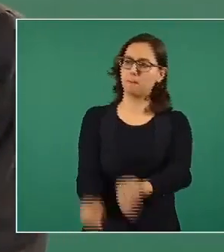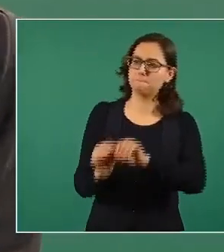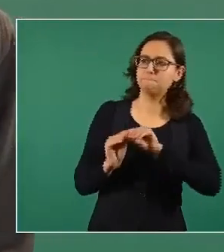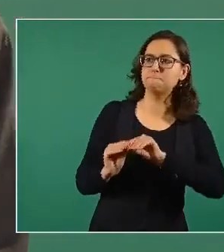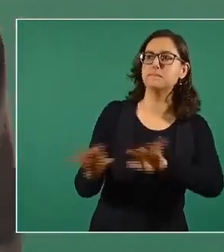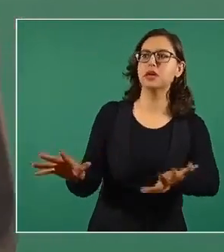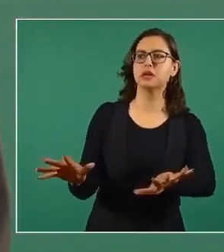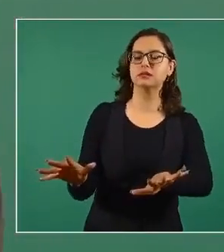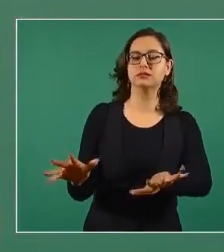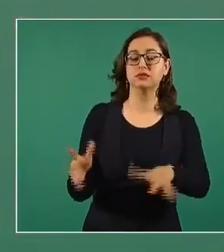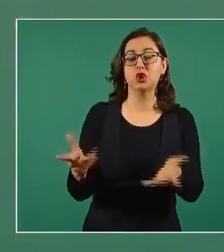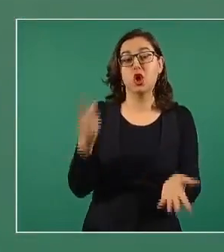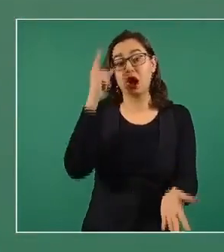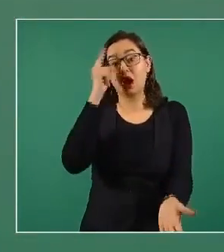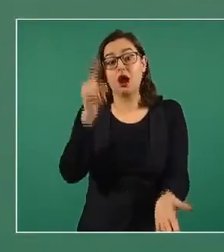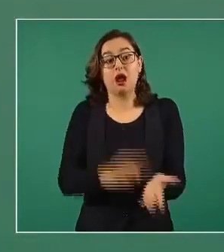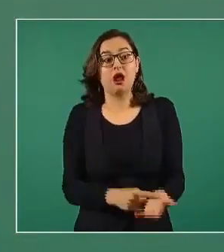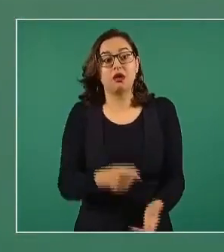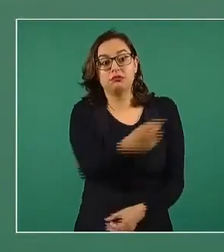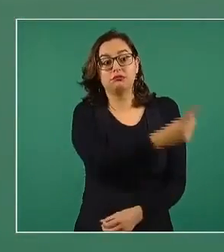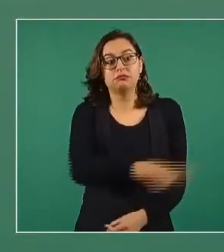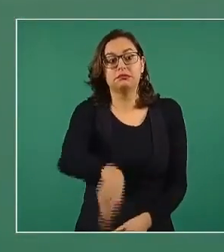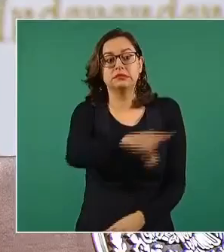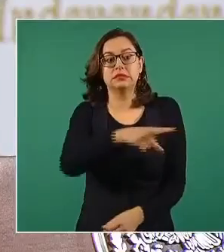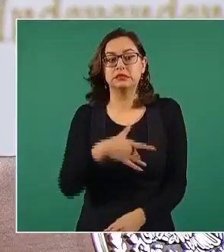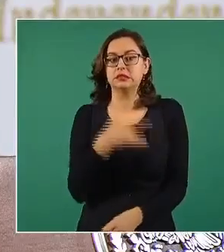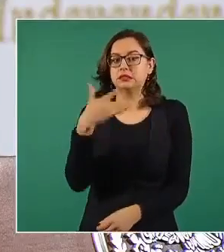que les